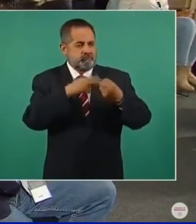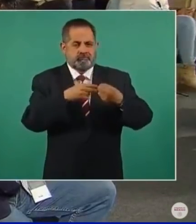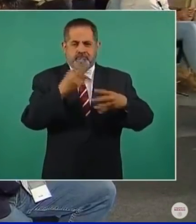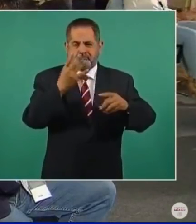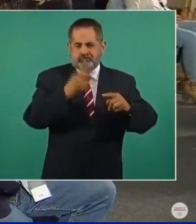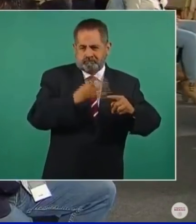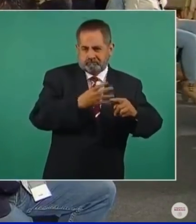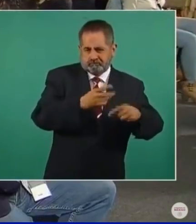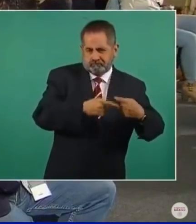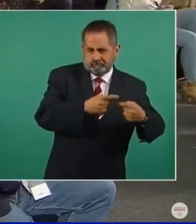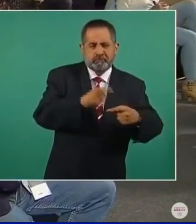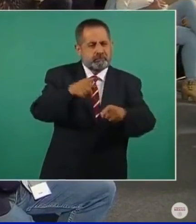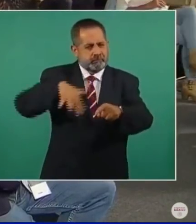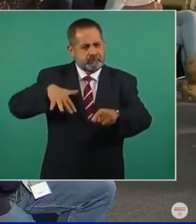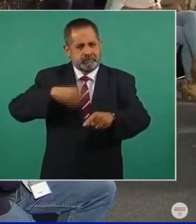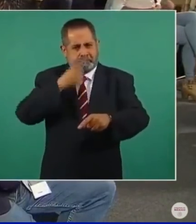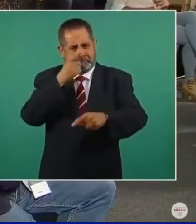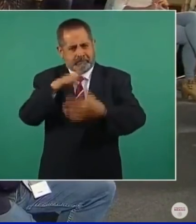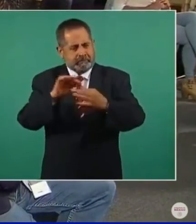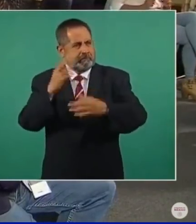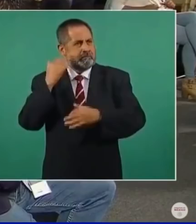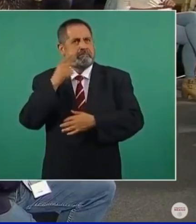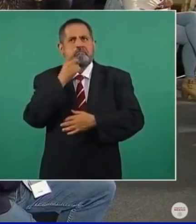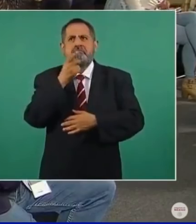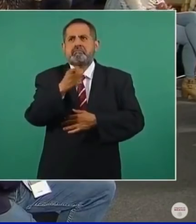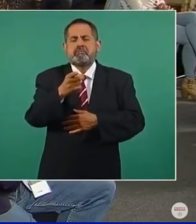de 17